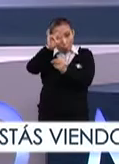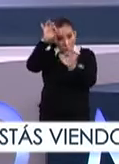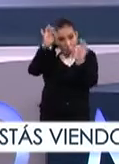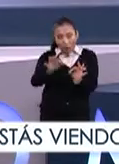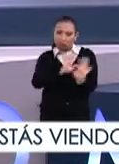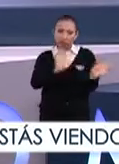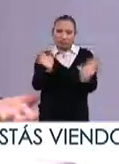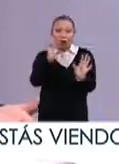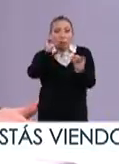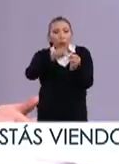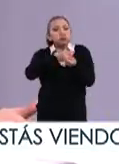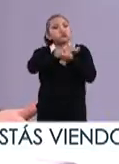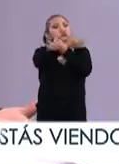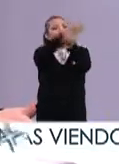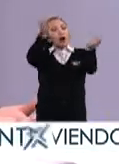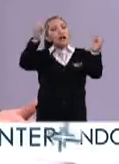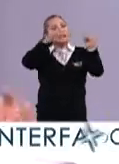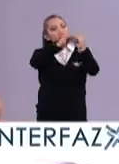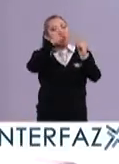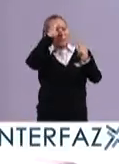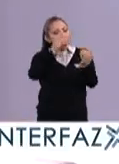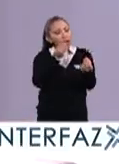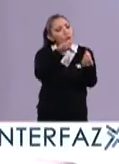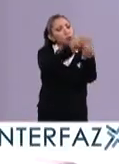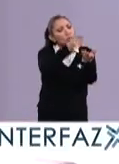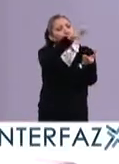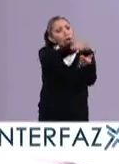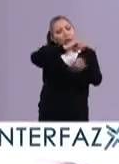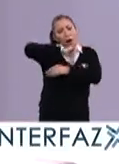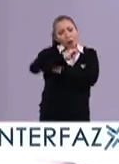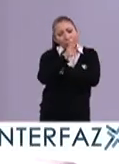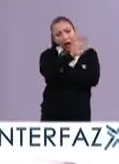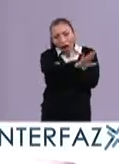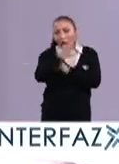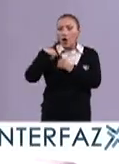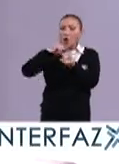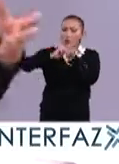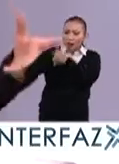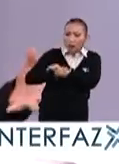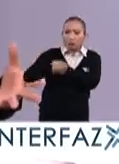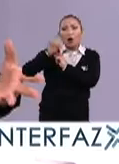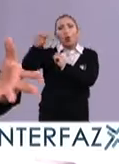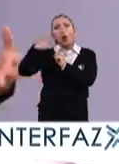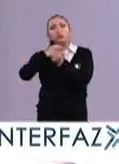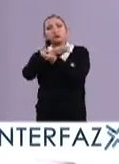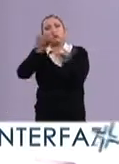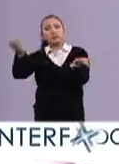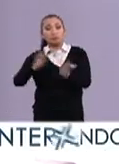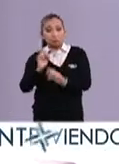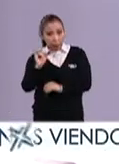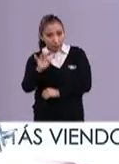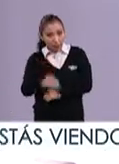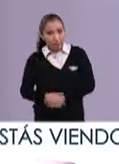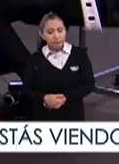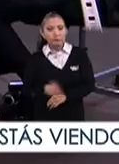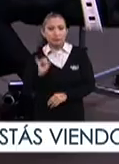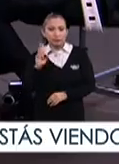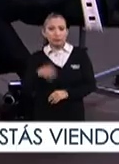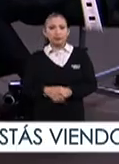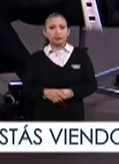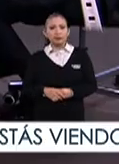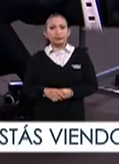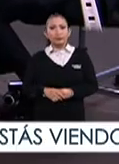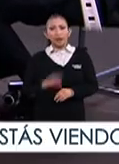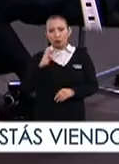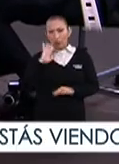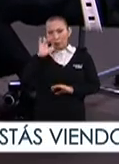tal, se compartan con instituciones mexicanas que las puedan archivar, que las puedan traducir, que las puedan compartir, ¿cierto? Así es. Y